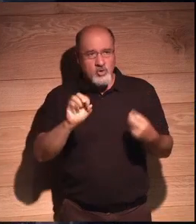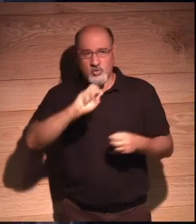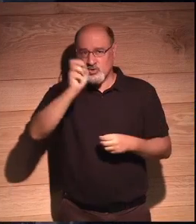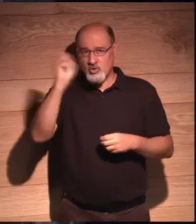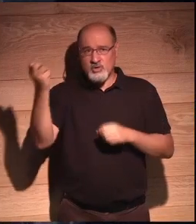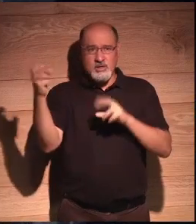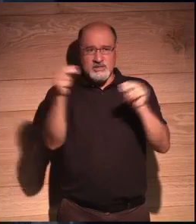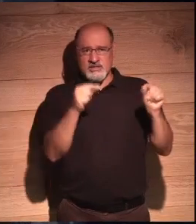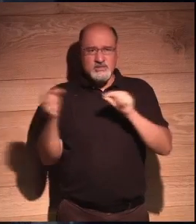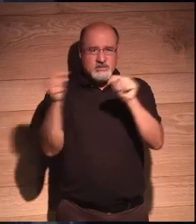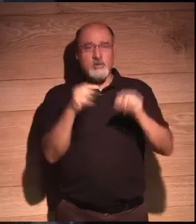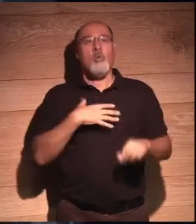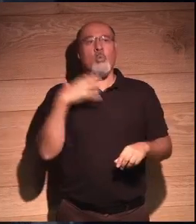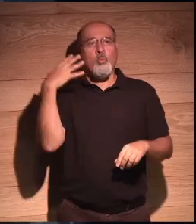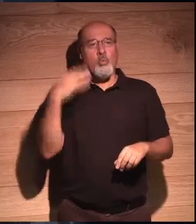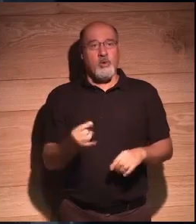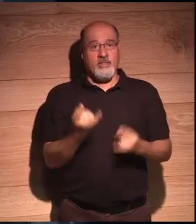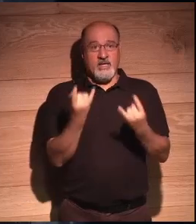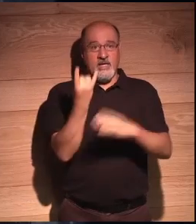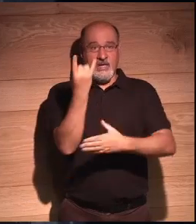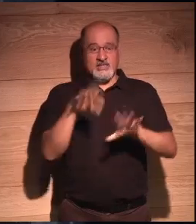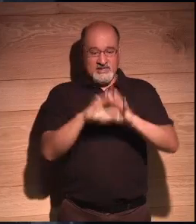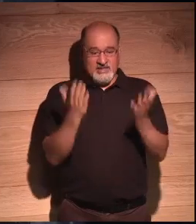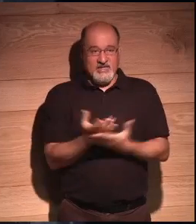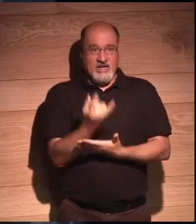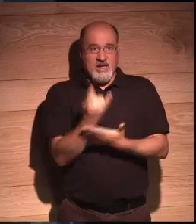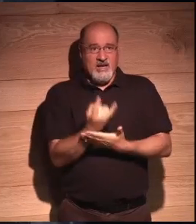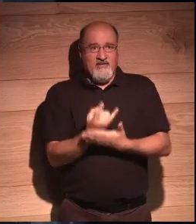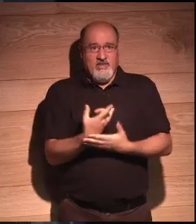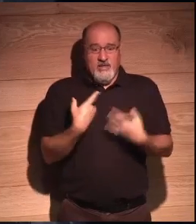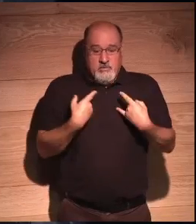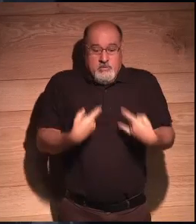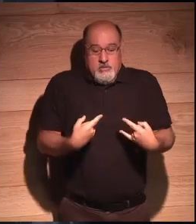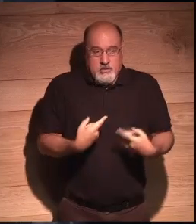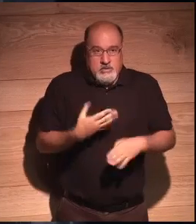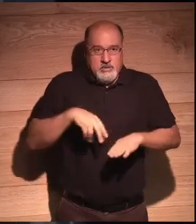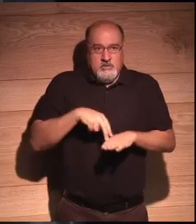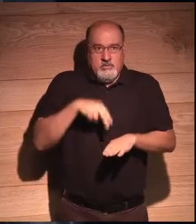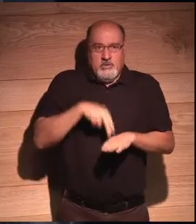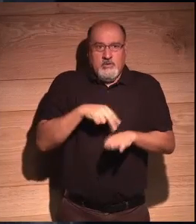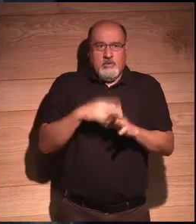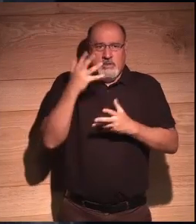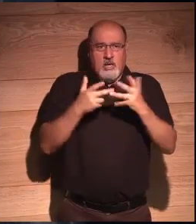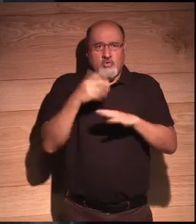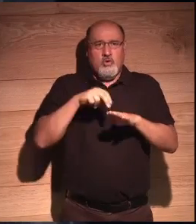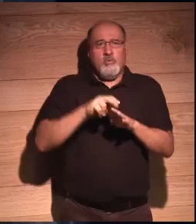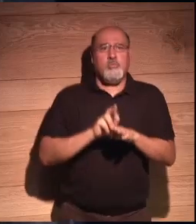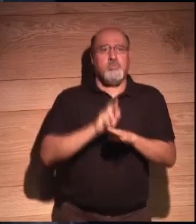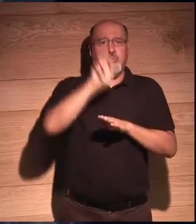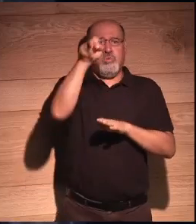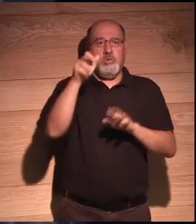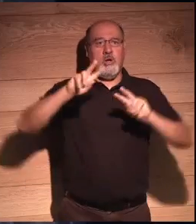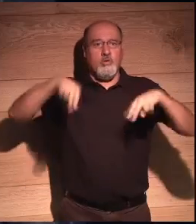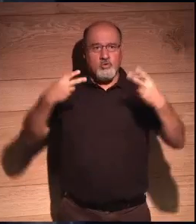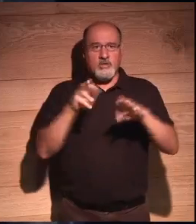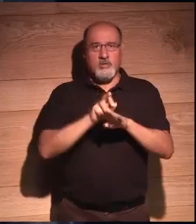es sí se puede vencer a la gravedad y hay una ecuación del cohete que nos va a permitir salir de la Tierra. En el caso del Apolo, además, al